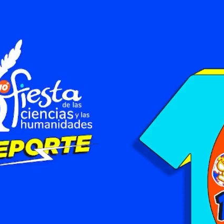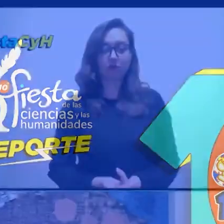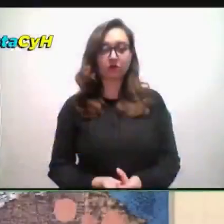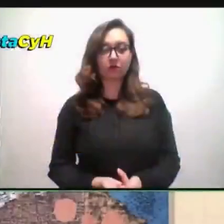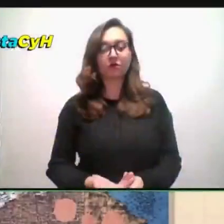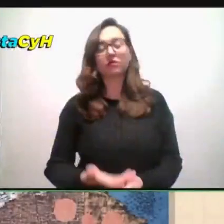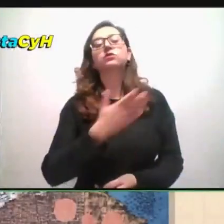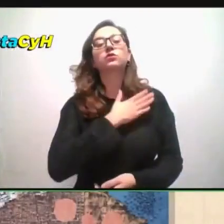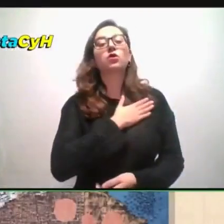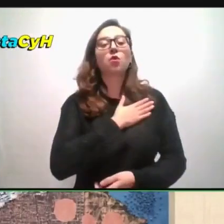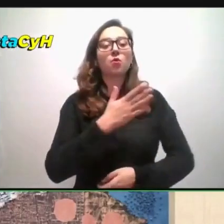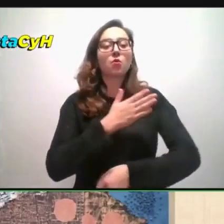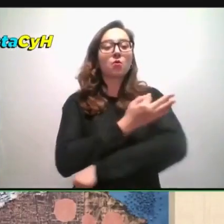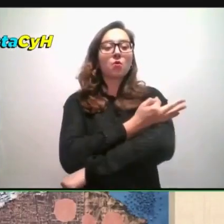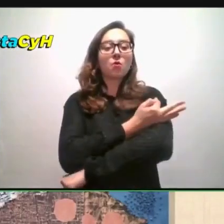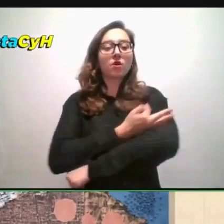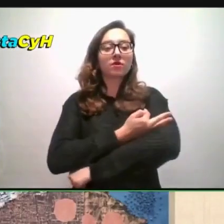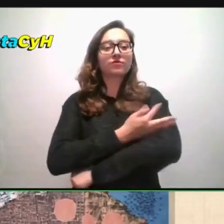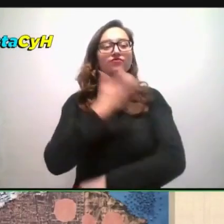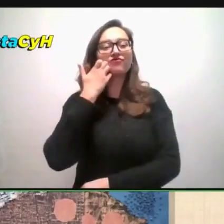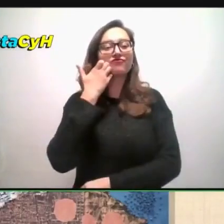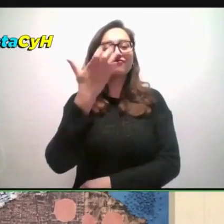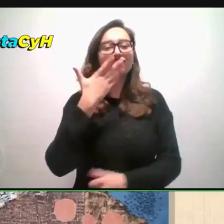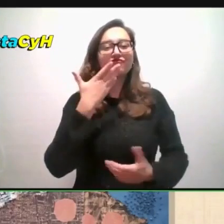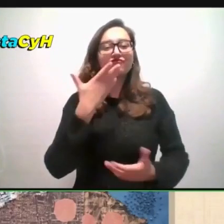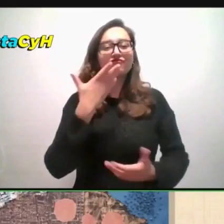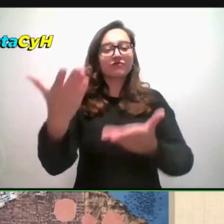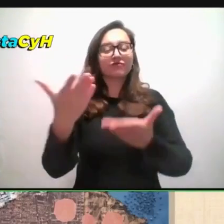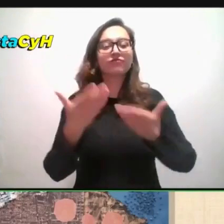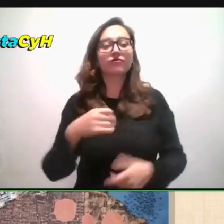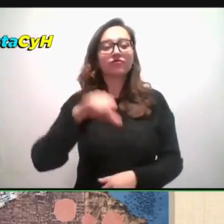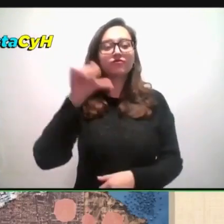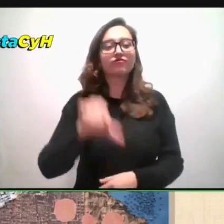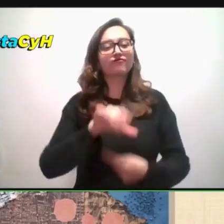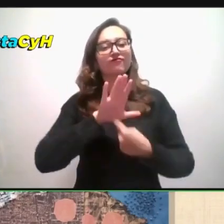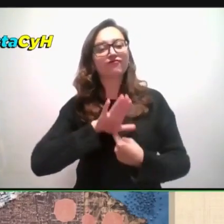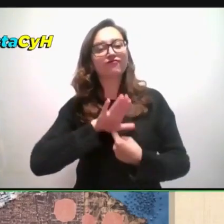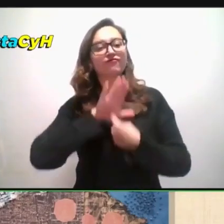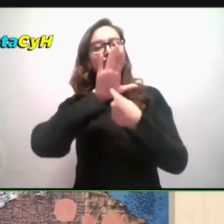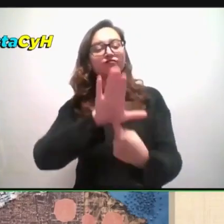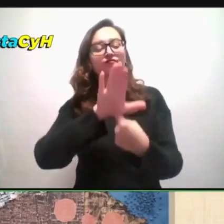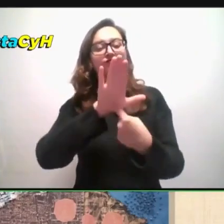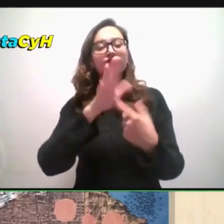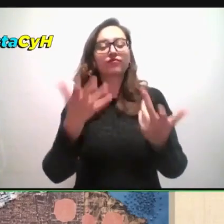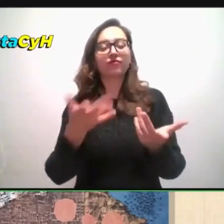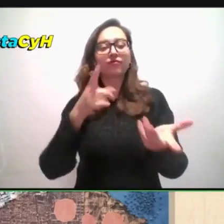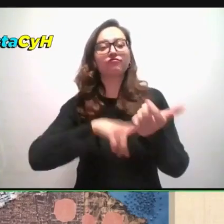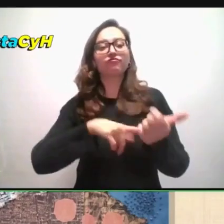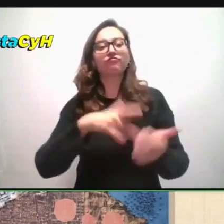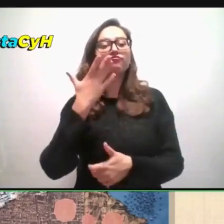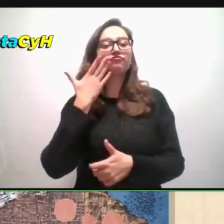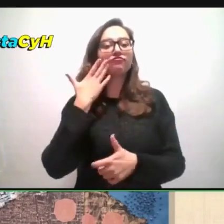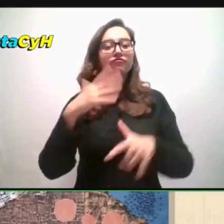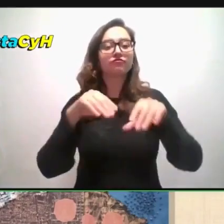Muy buenas tardes. Quiero darles la bienvenida a esta transmisión a través de la cuenta de Facebook de la Dirección